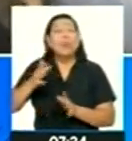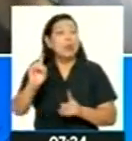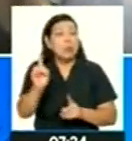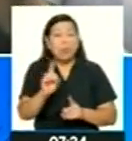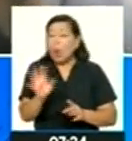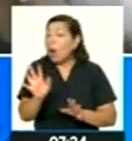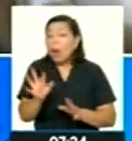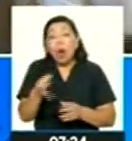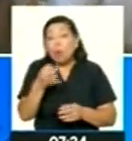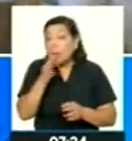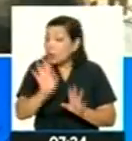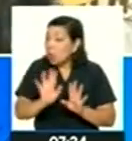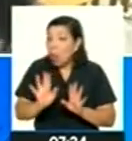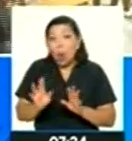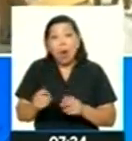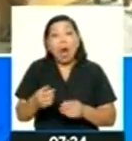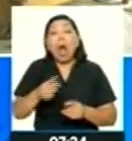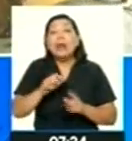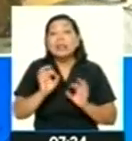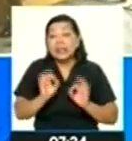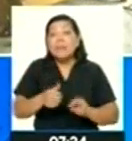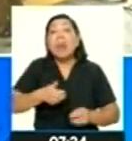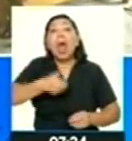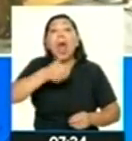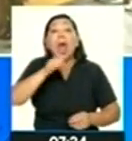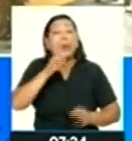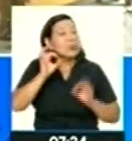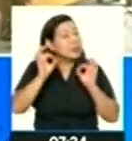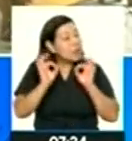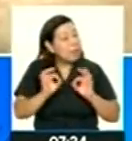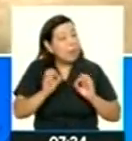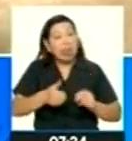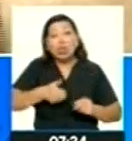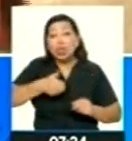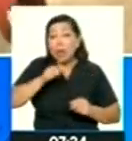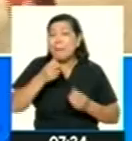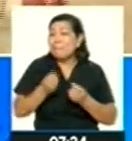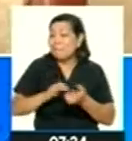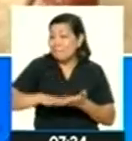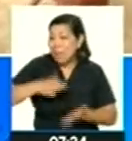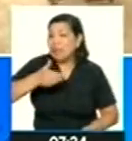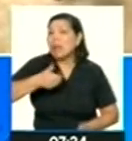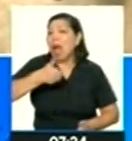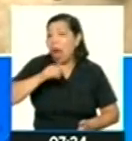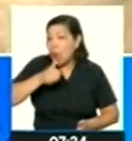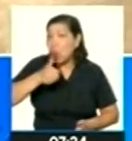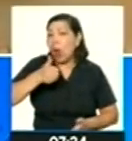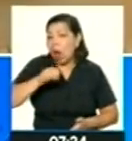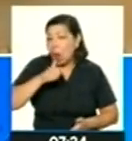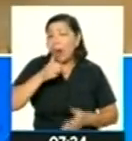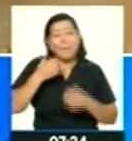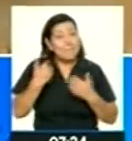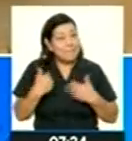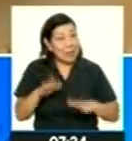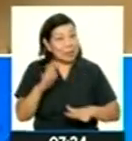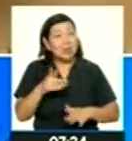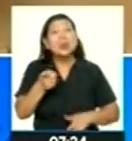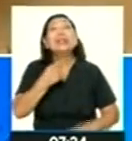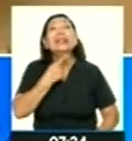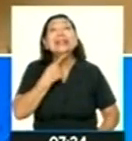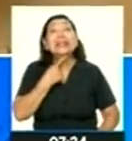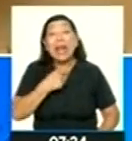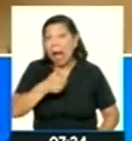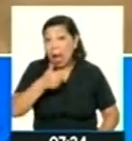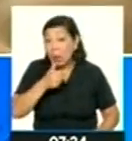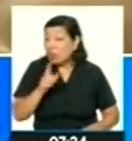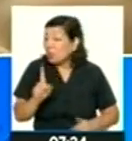tomar antibióticos e hidratarse permanentemente, ¿no? Toda la cantidad de agua que sea posible, que uno mientras tenga sed o aun cuando